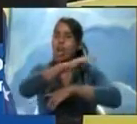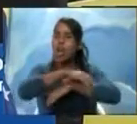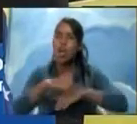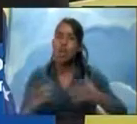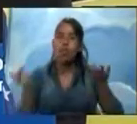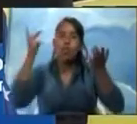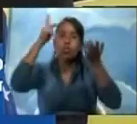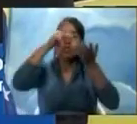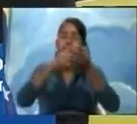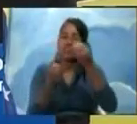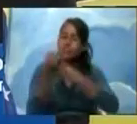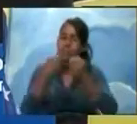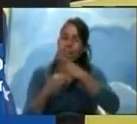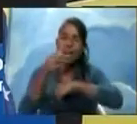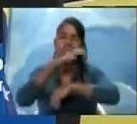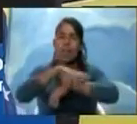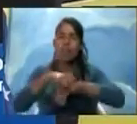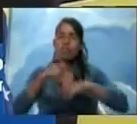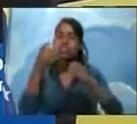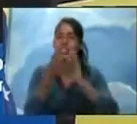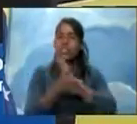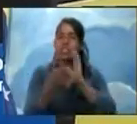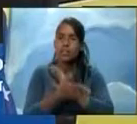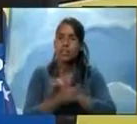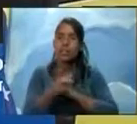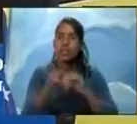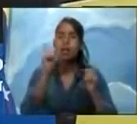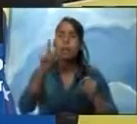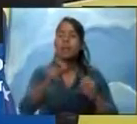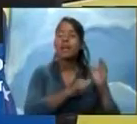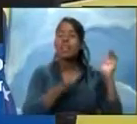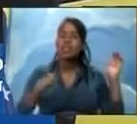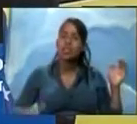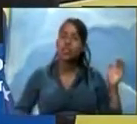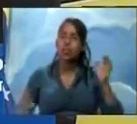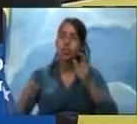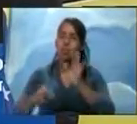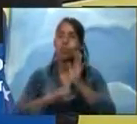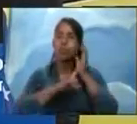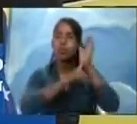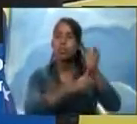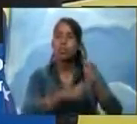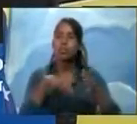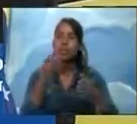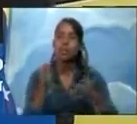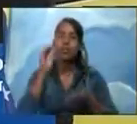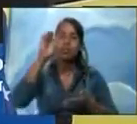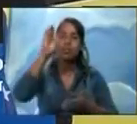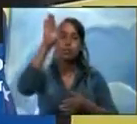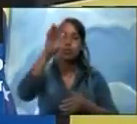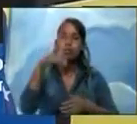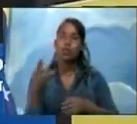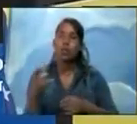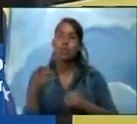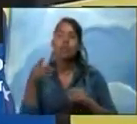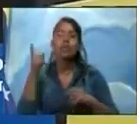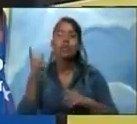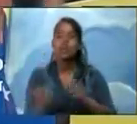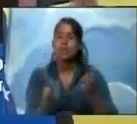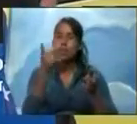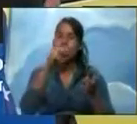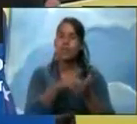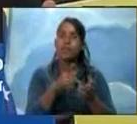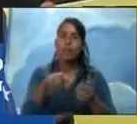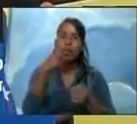el imperio Medo-Persa. También el Señor mostrándole a Daniel lo futuro, el futuro, lo que se iba a